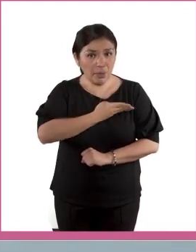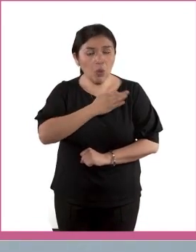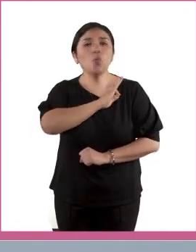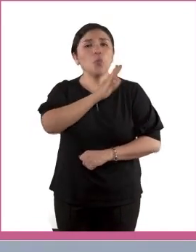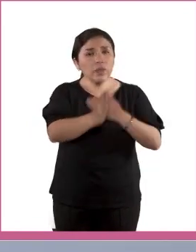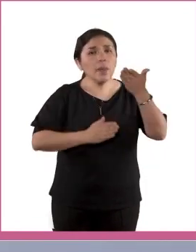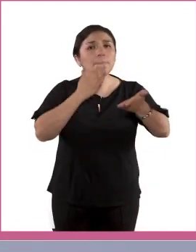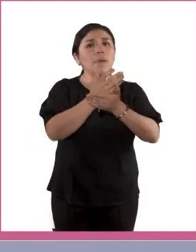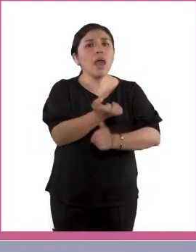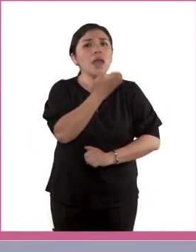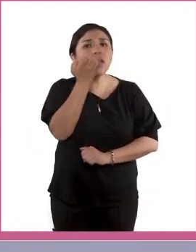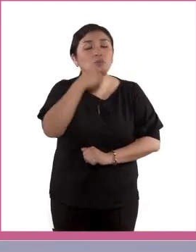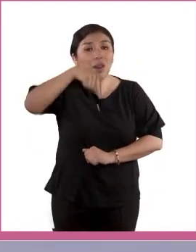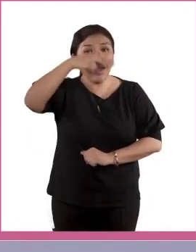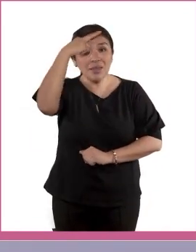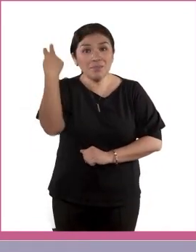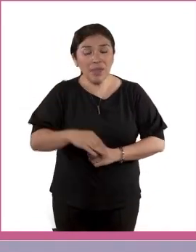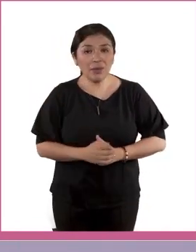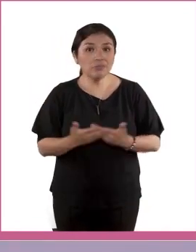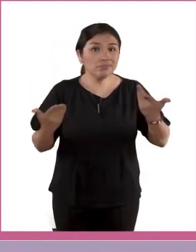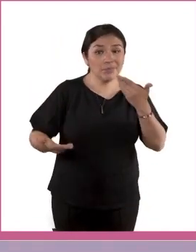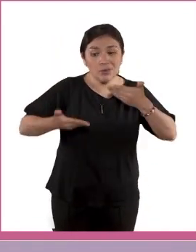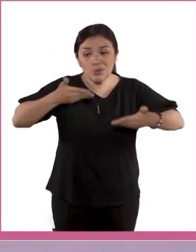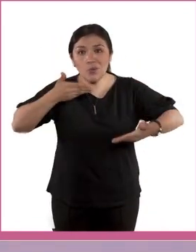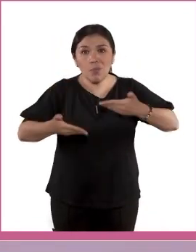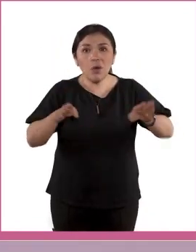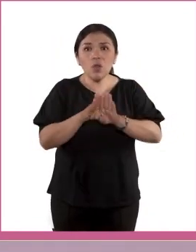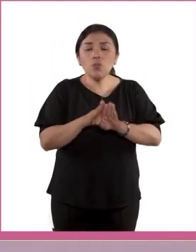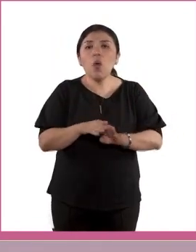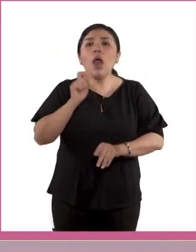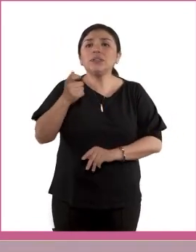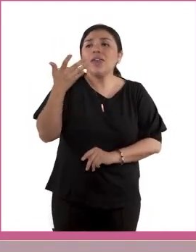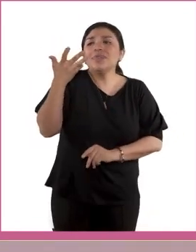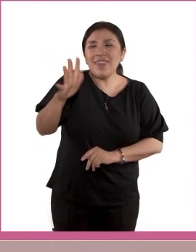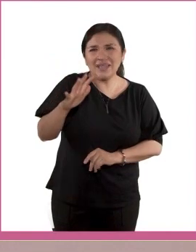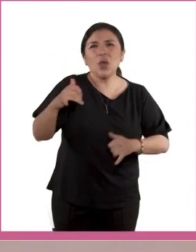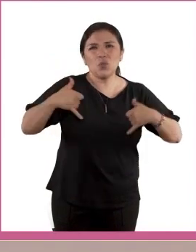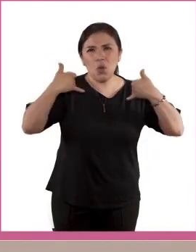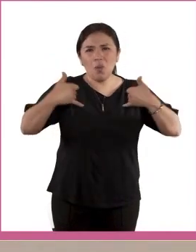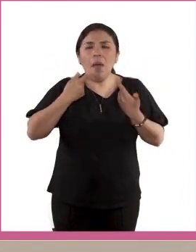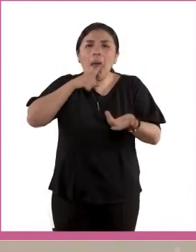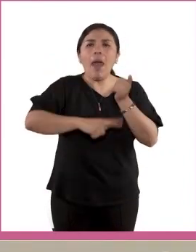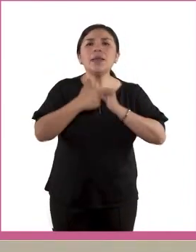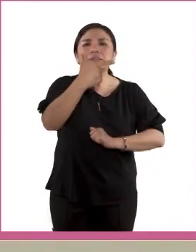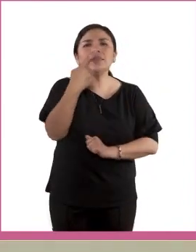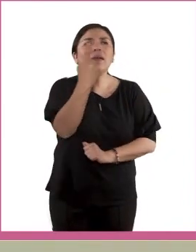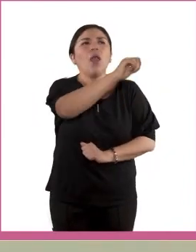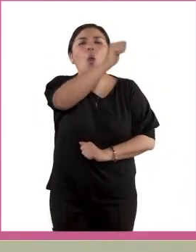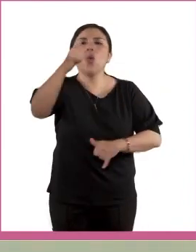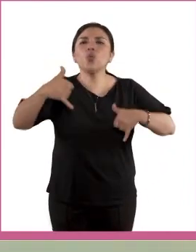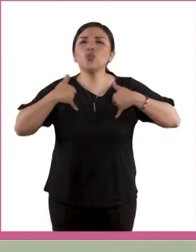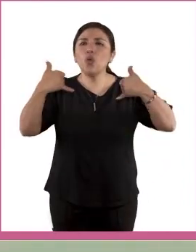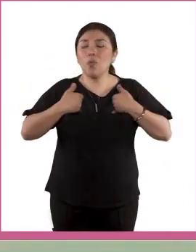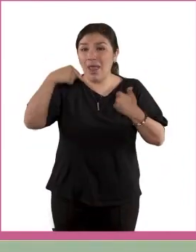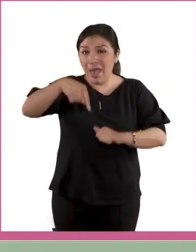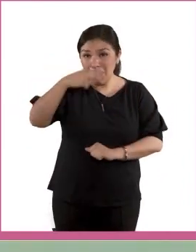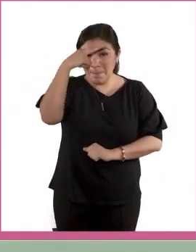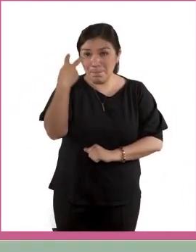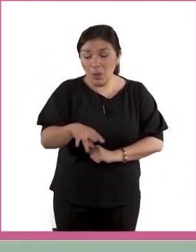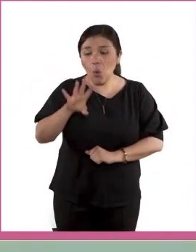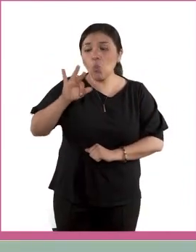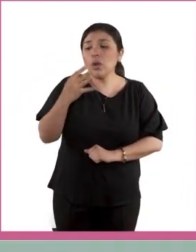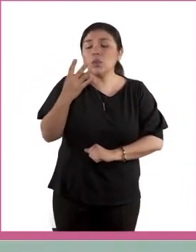y no español asiste a la escuela en México, en comparación con 7 de cada 10 del resto de la